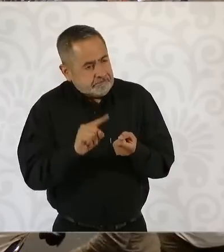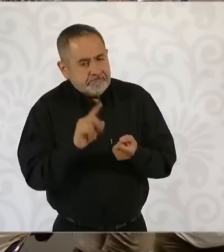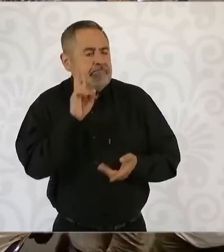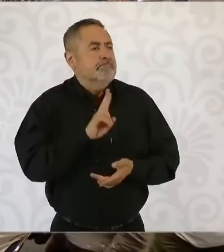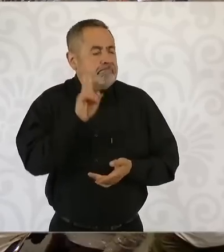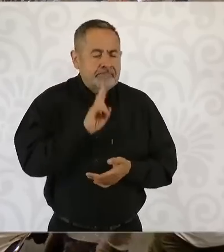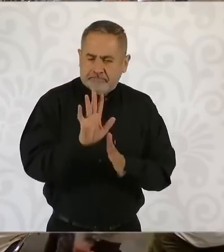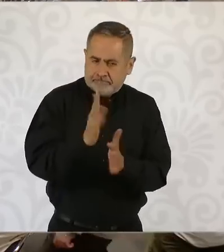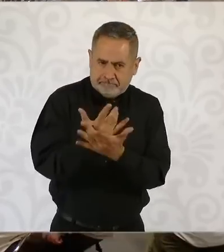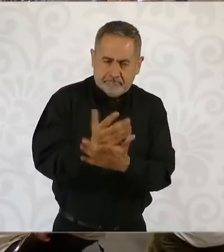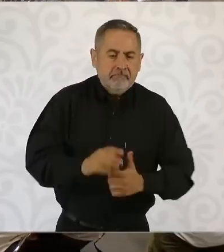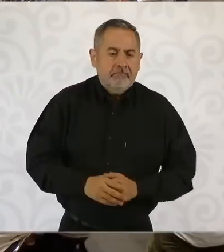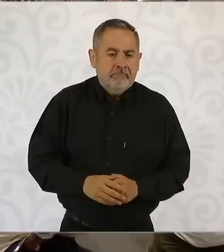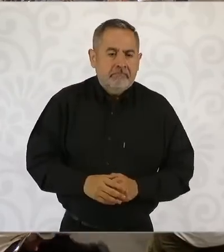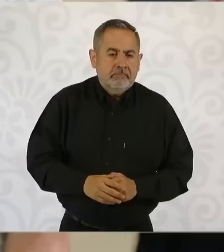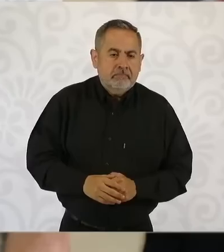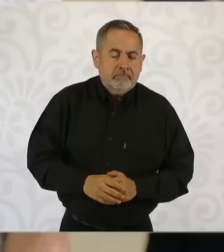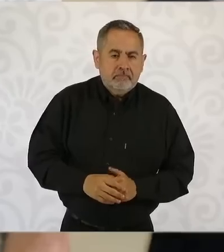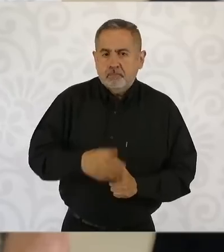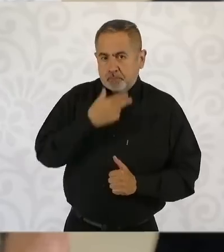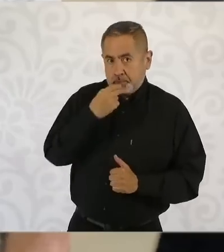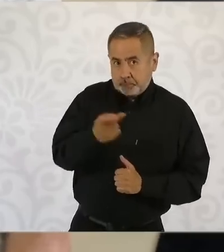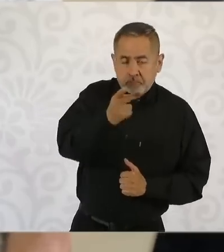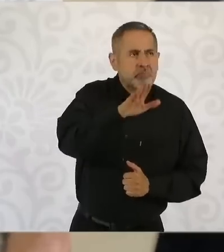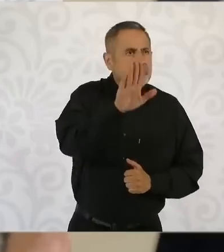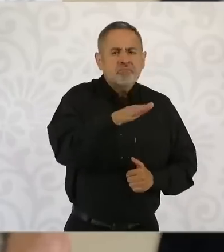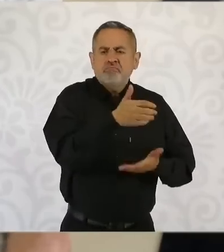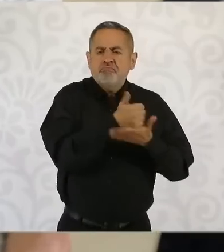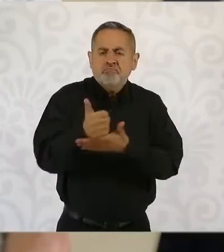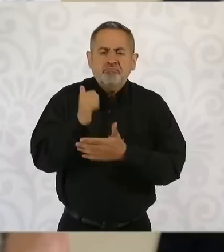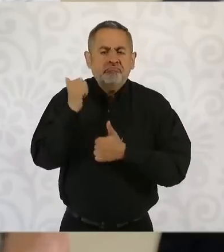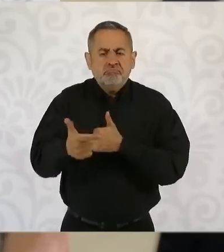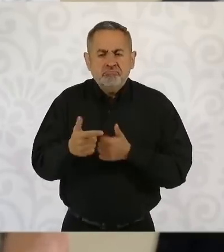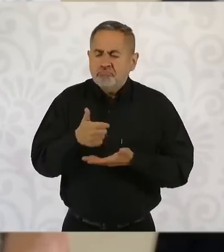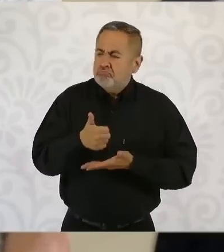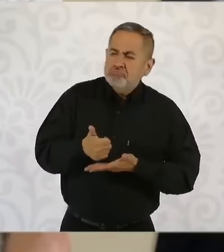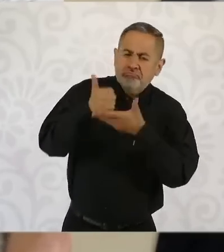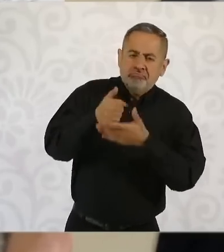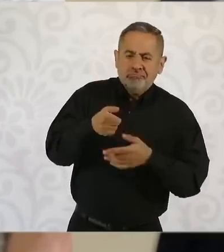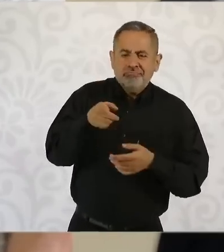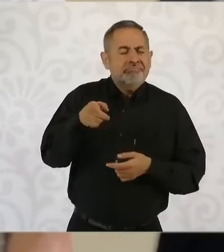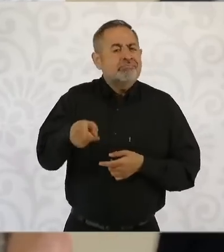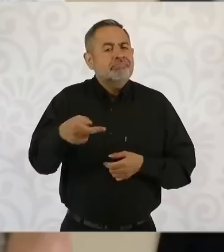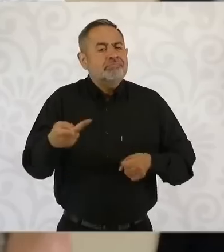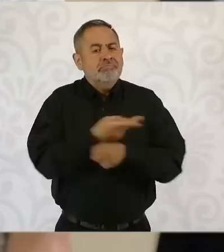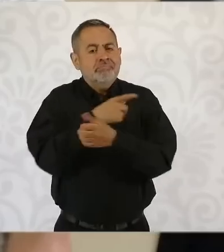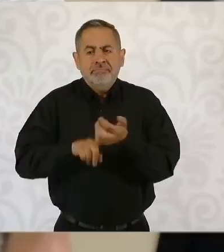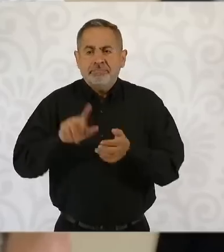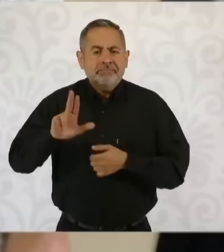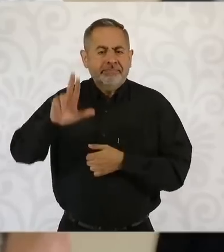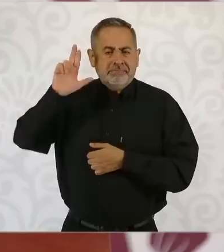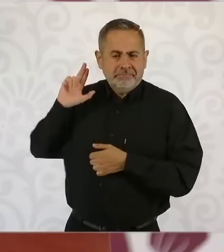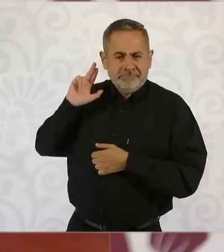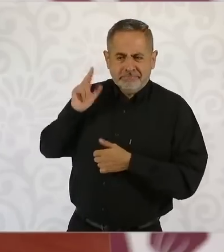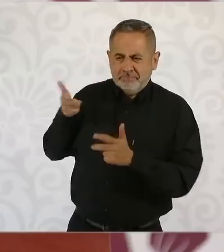Presidenta, también si le ofreció el presidente Trump ayuda sobre el doble homicidio que ocurrió el martes.